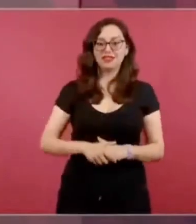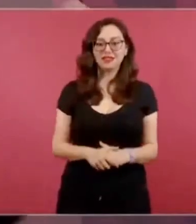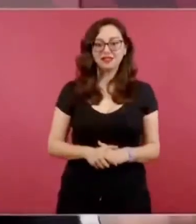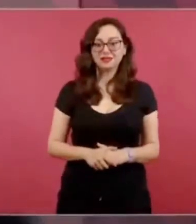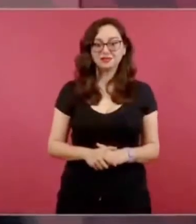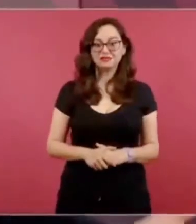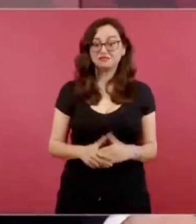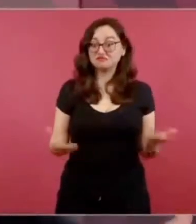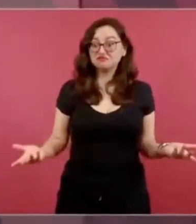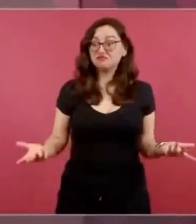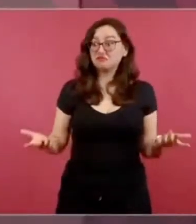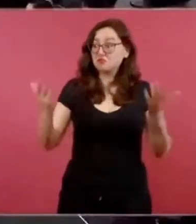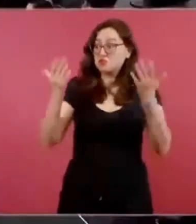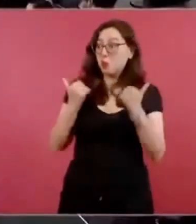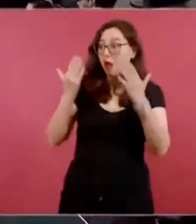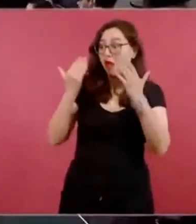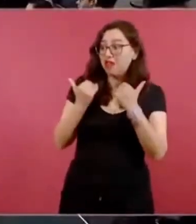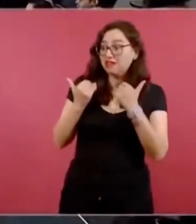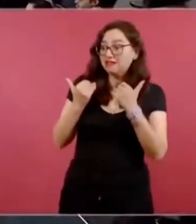Si no,